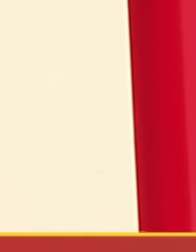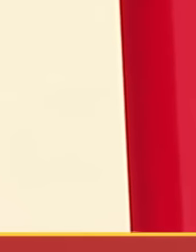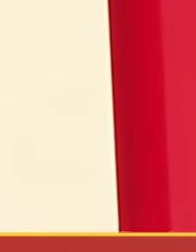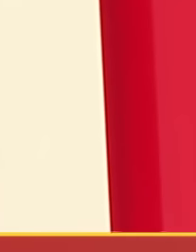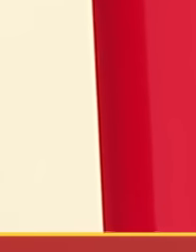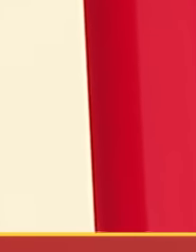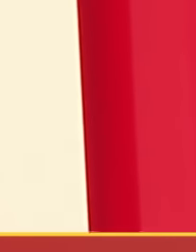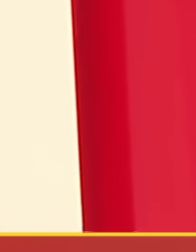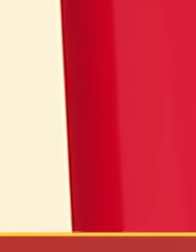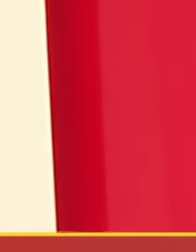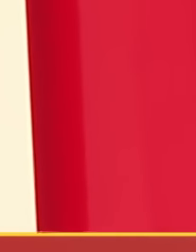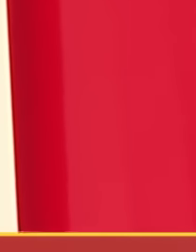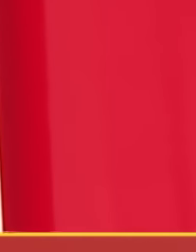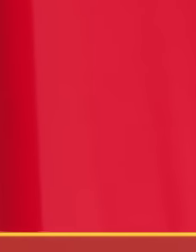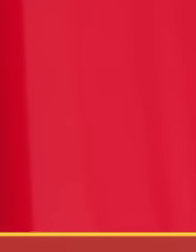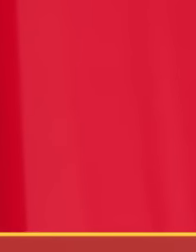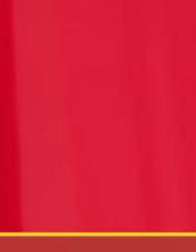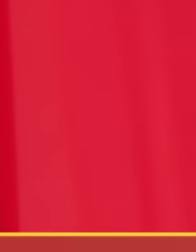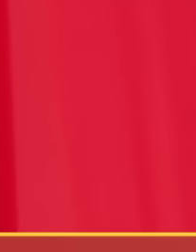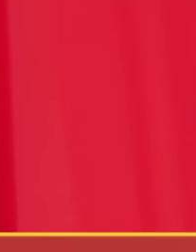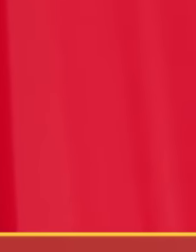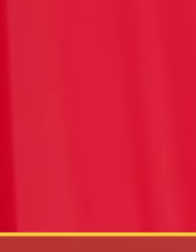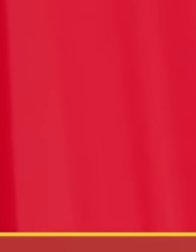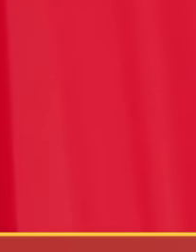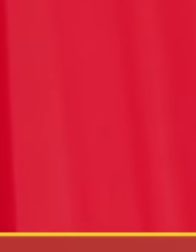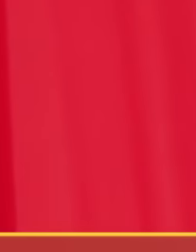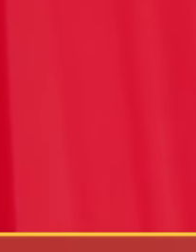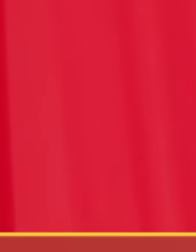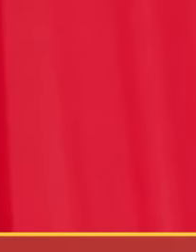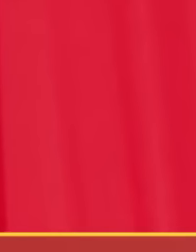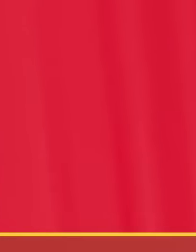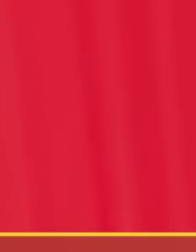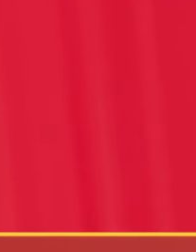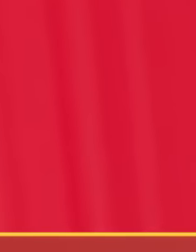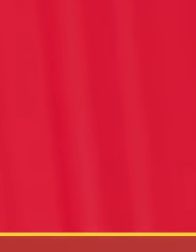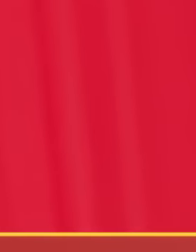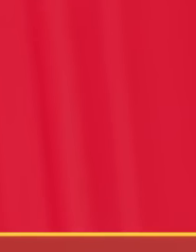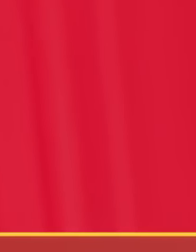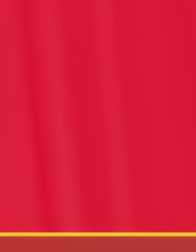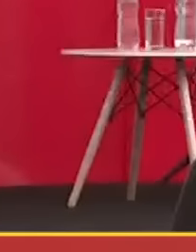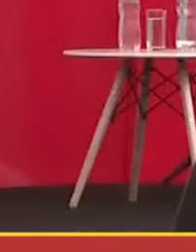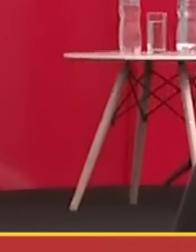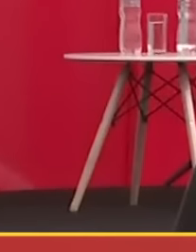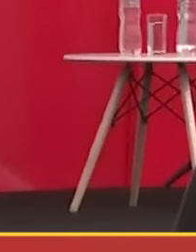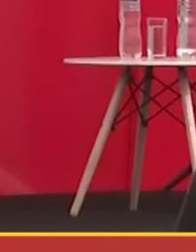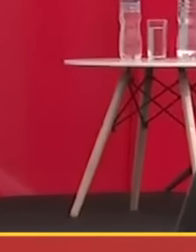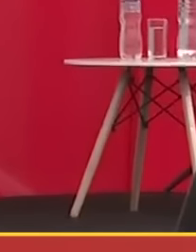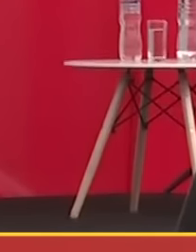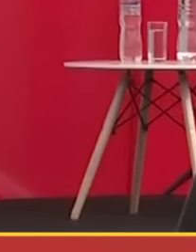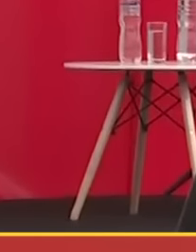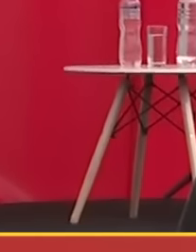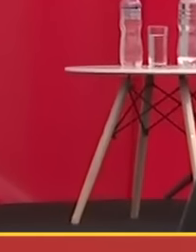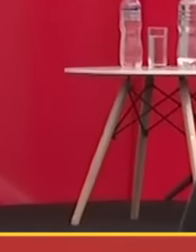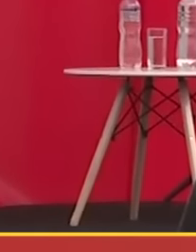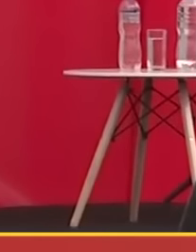que Dios los bendiga a todos ustedes. Siempre Dios por delante.